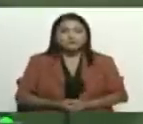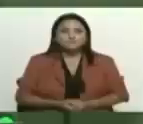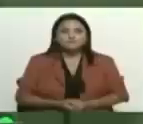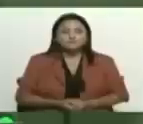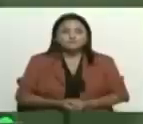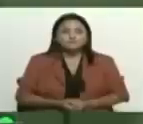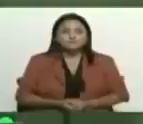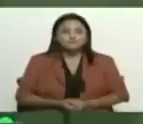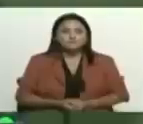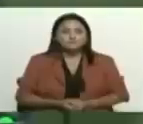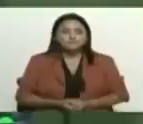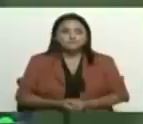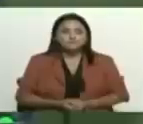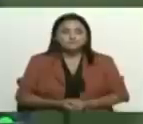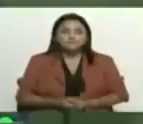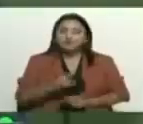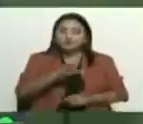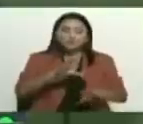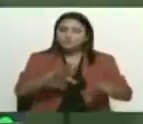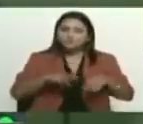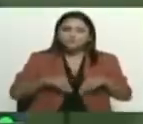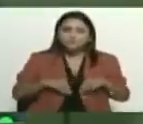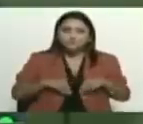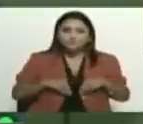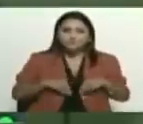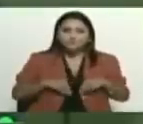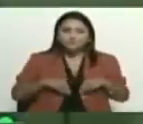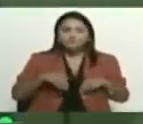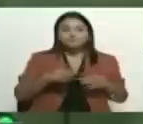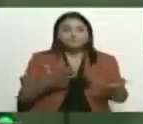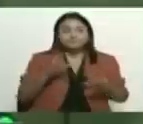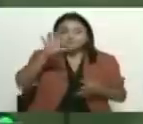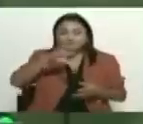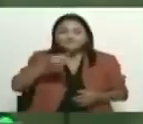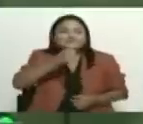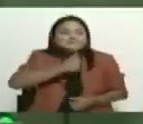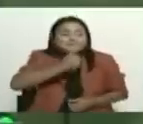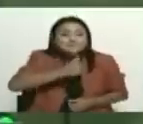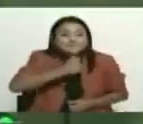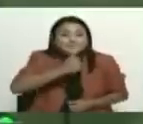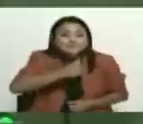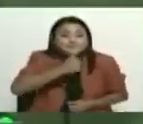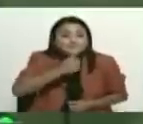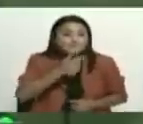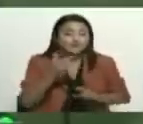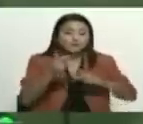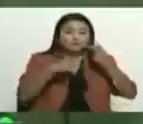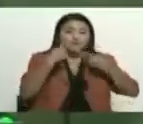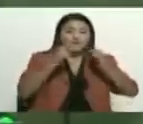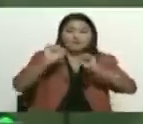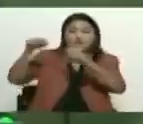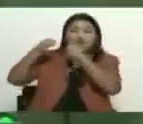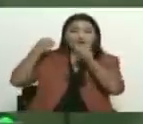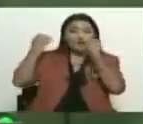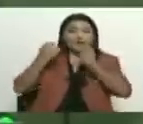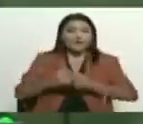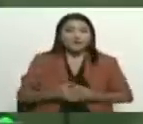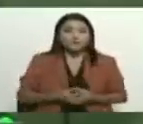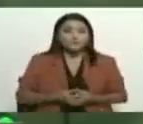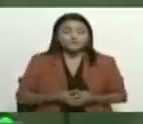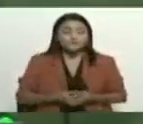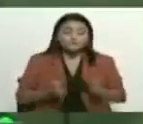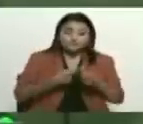incondicional. Es inaceptable para nuestros pueblos, que resisten día a día los efectos de una política criminal de bloqueo, que esta